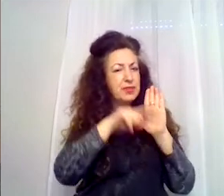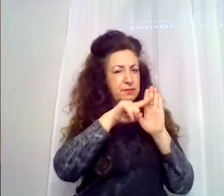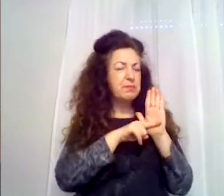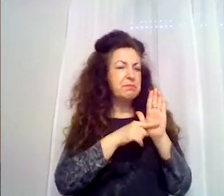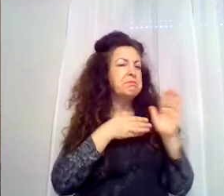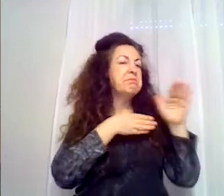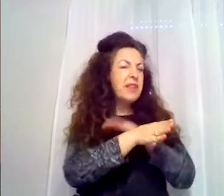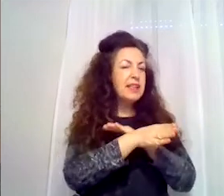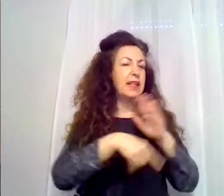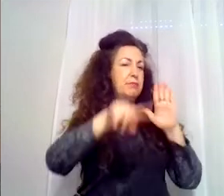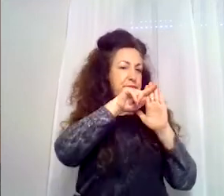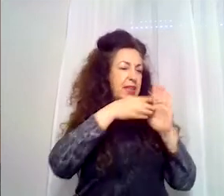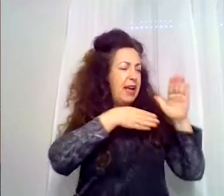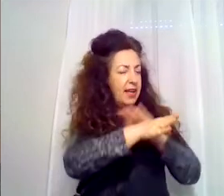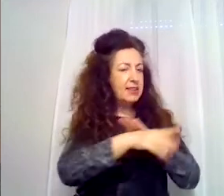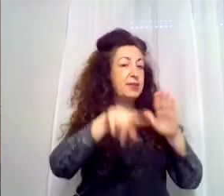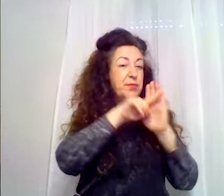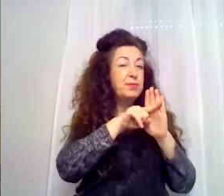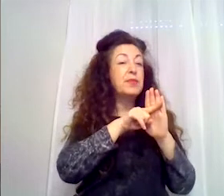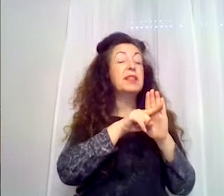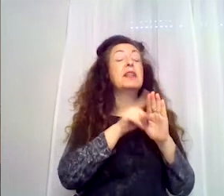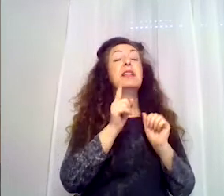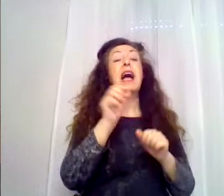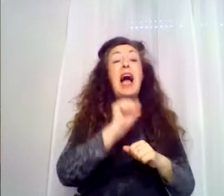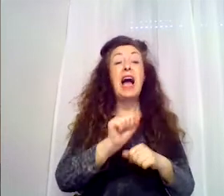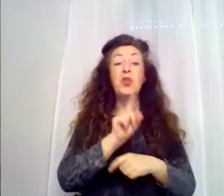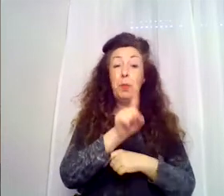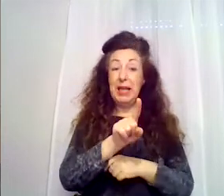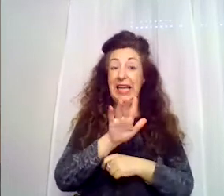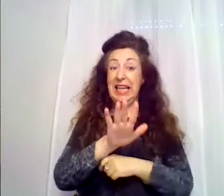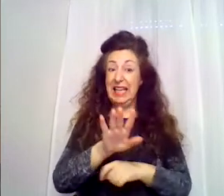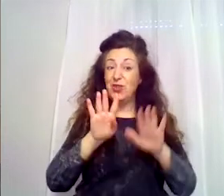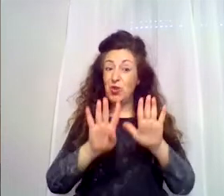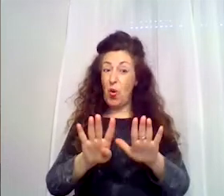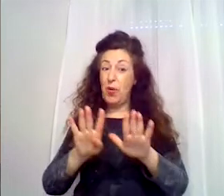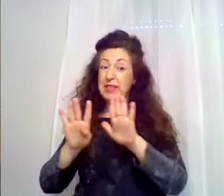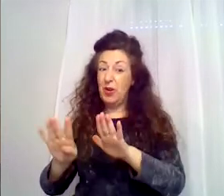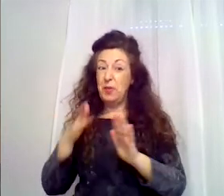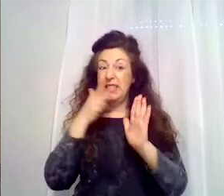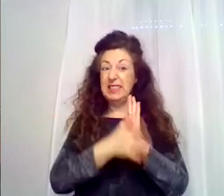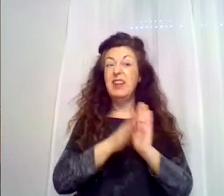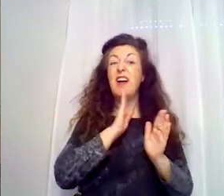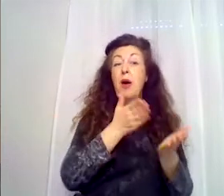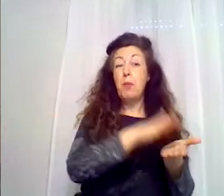la teoría más sugerente de todas es la presencia de Marlowe en Valladolid, en el Colegio de San